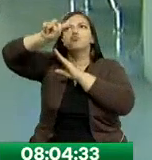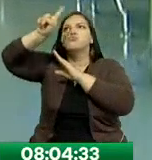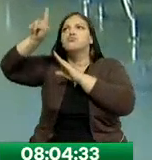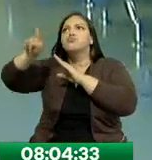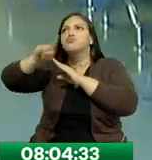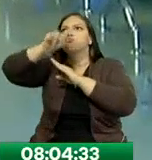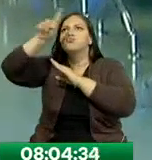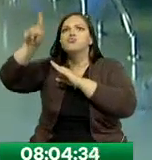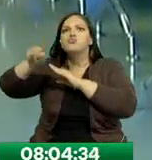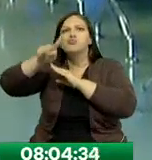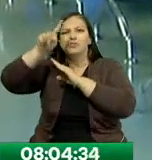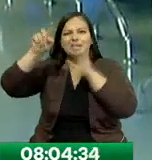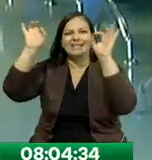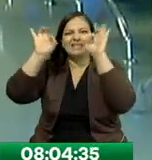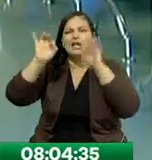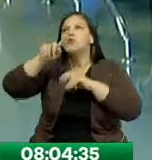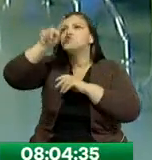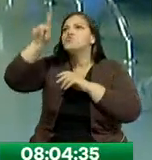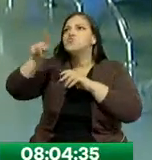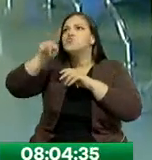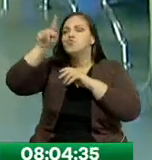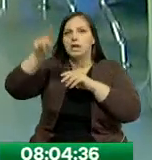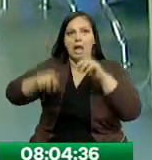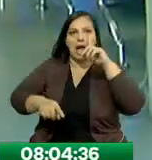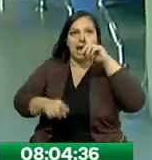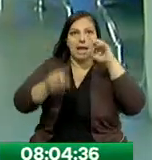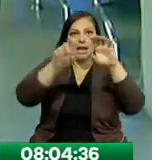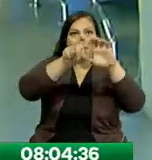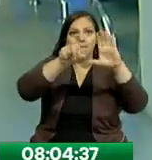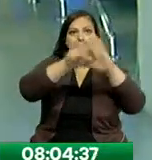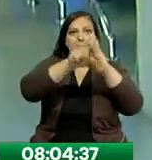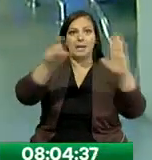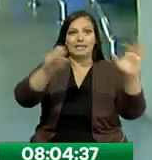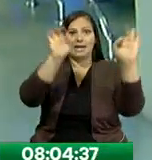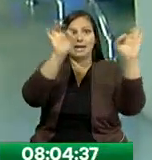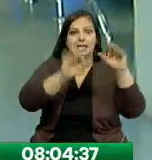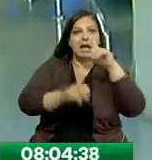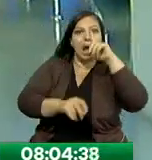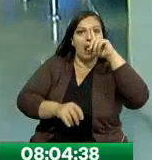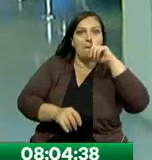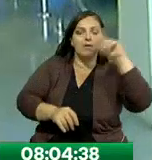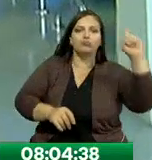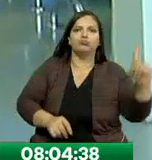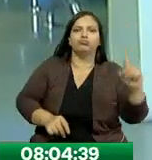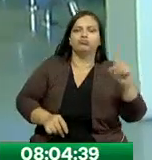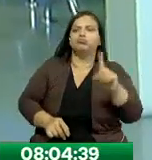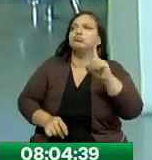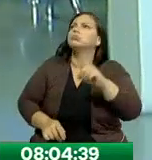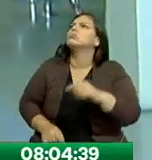¿Qué le han dicho? Cuénteme. Que está bien.